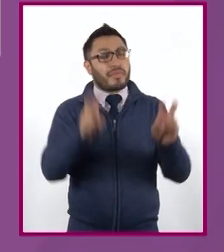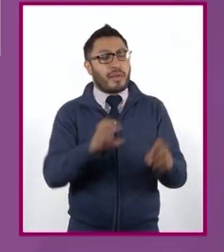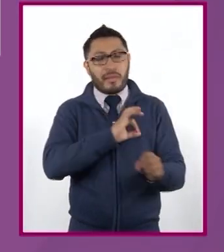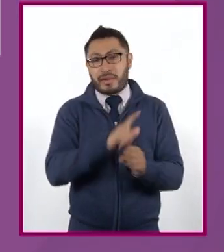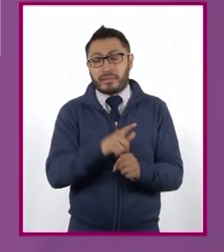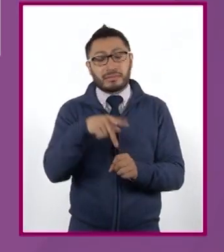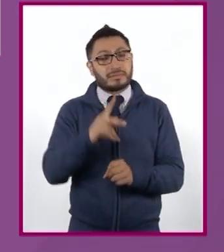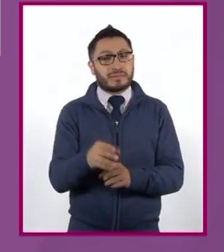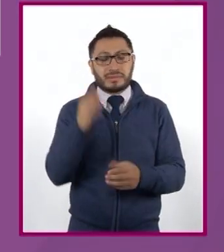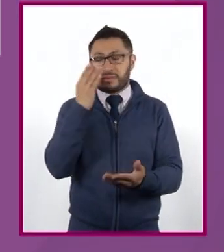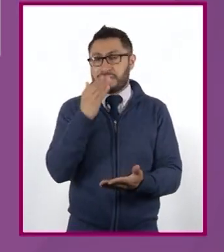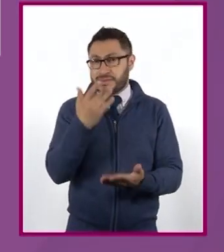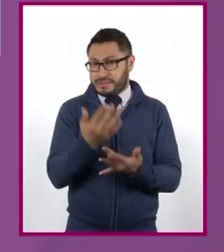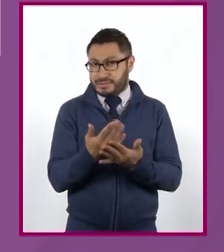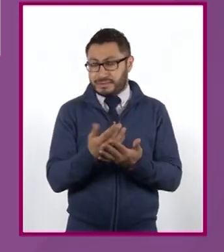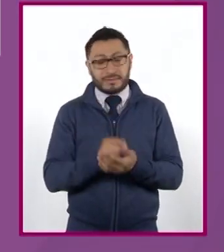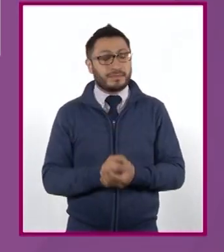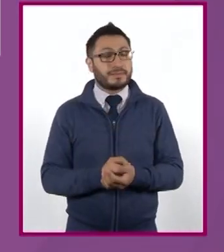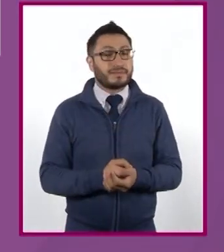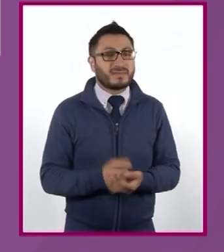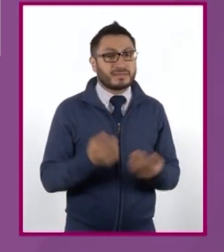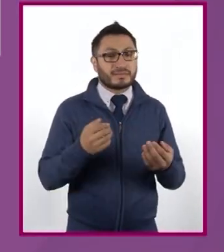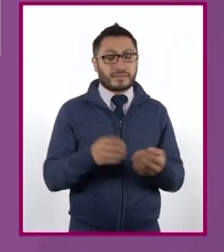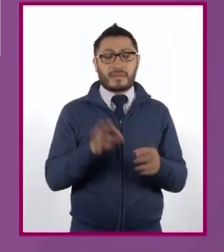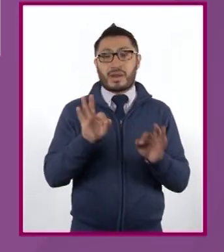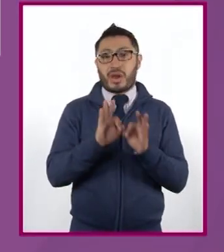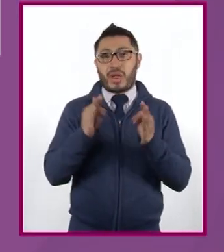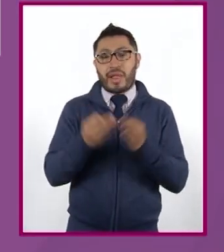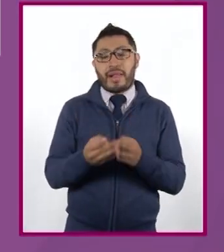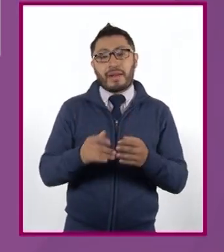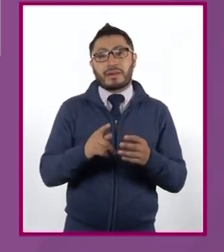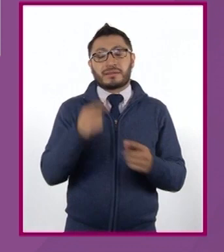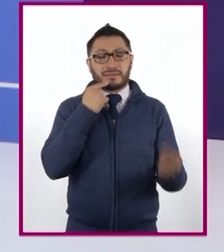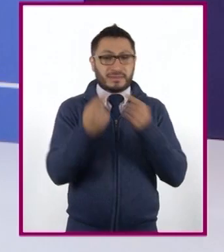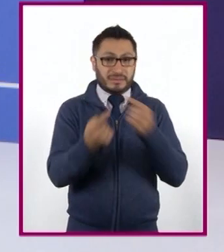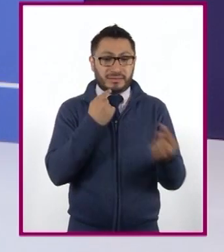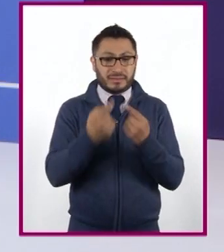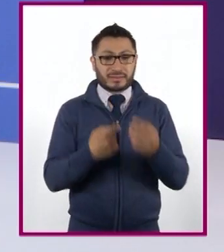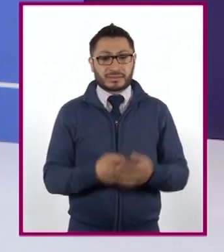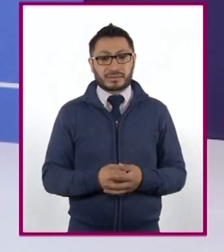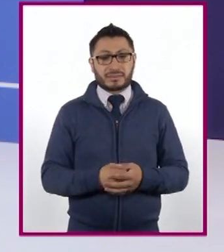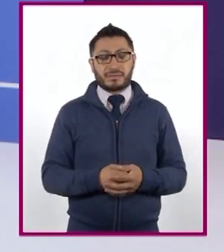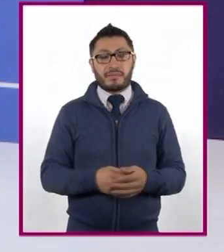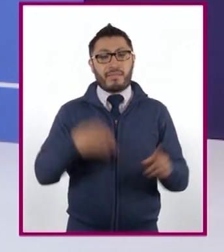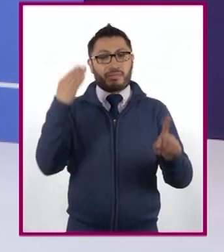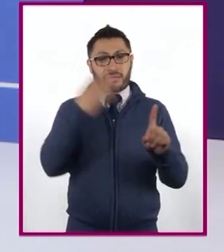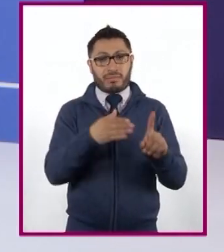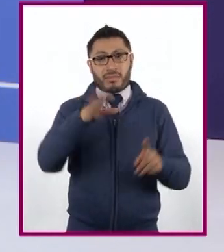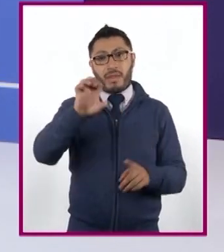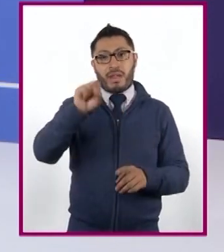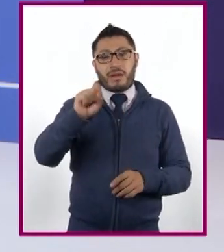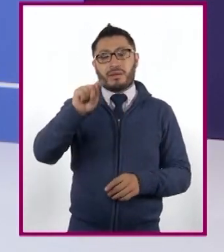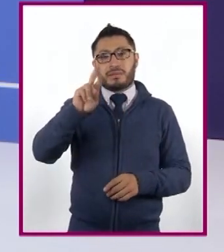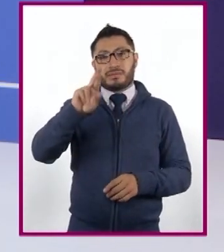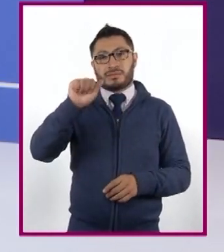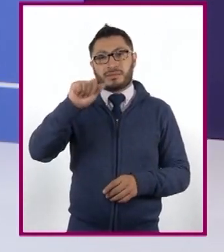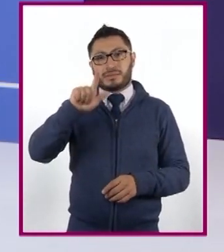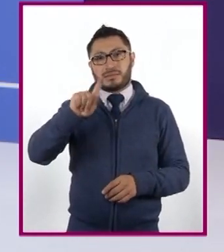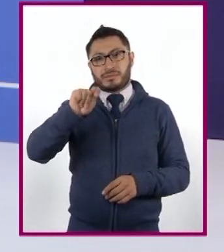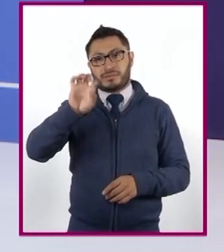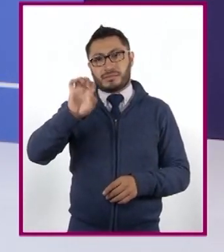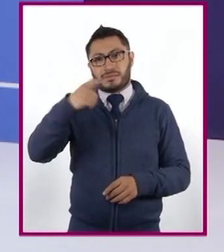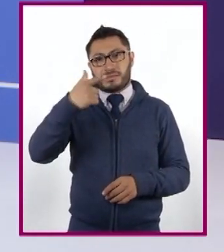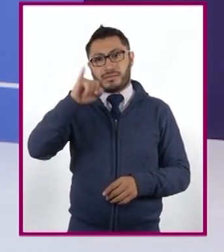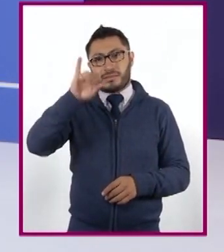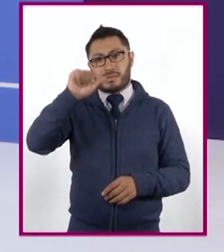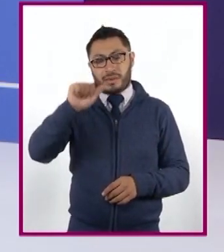Pero vamos a detenernos un momento en las estrategias discursivas. El término estrategia discursiva